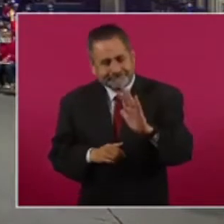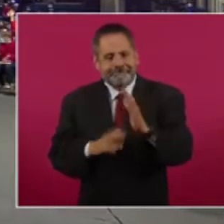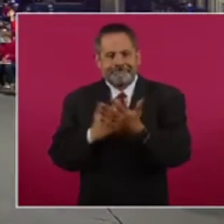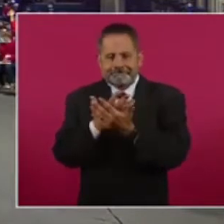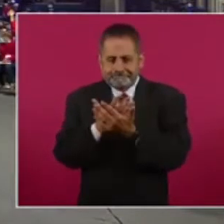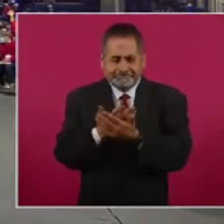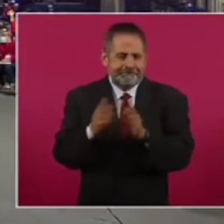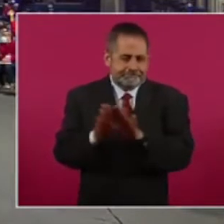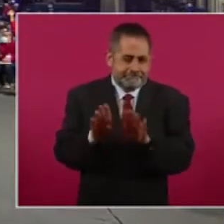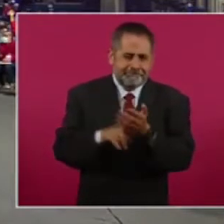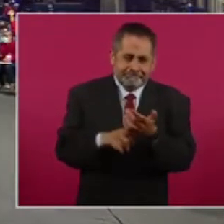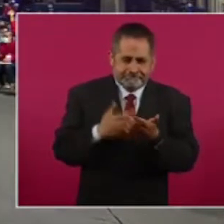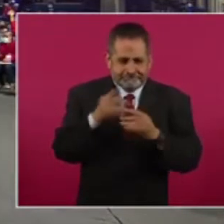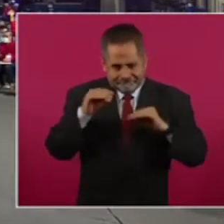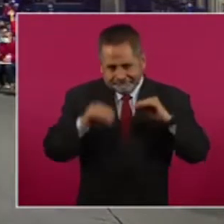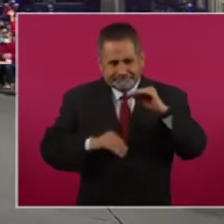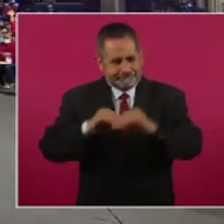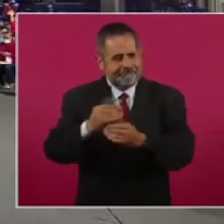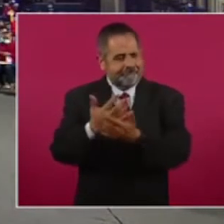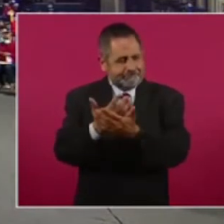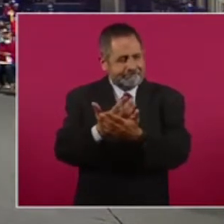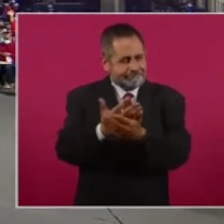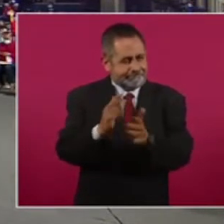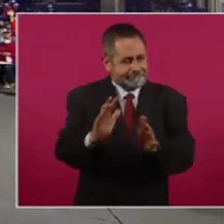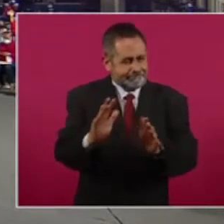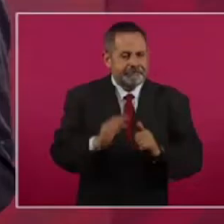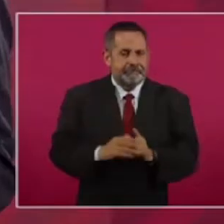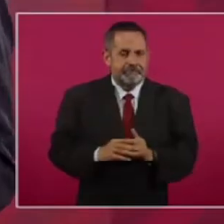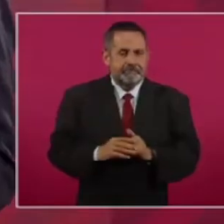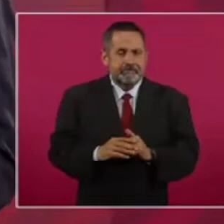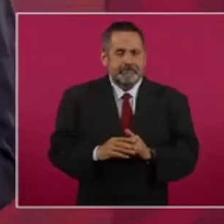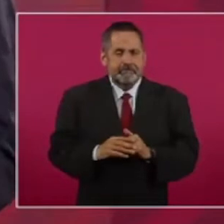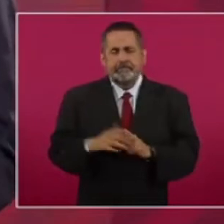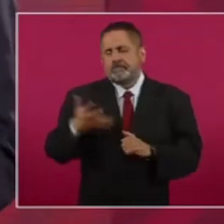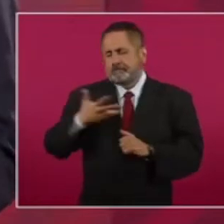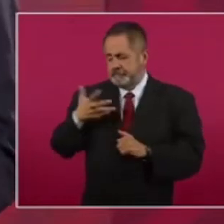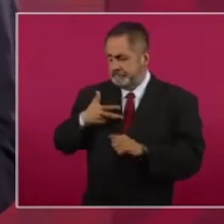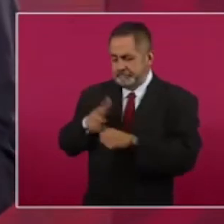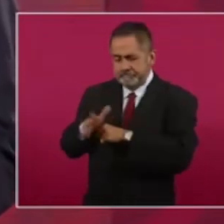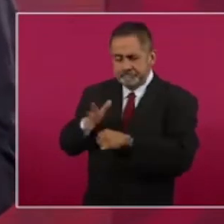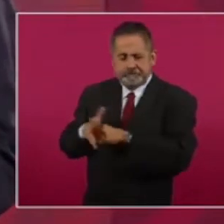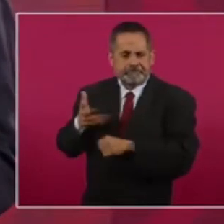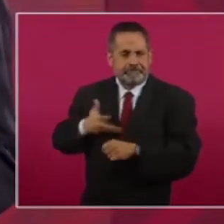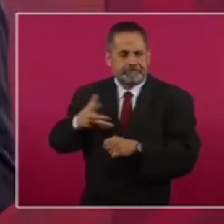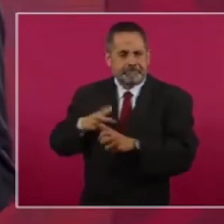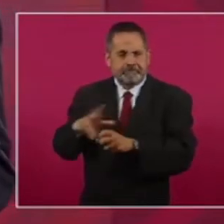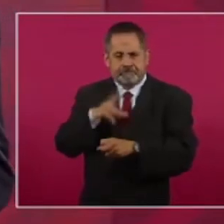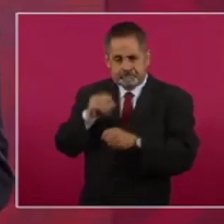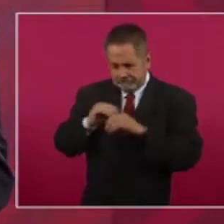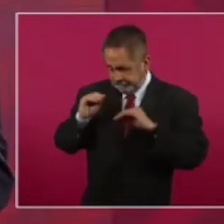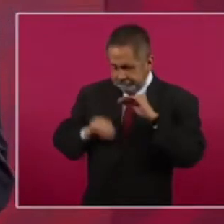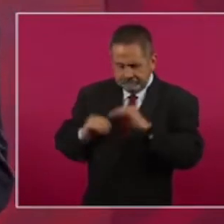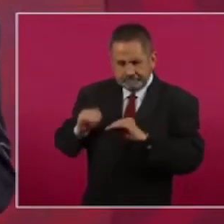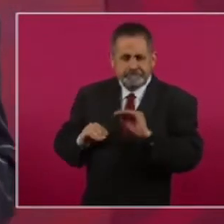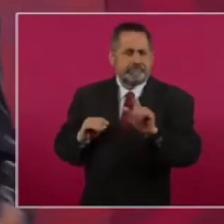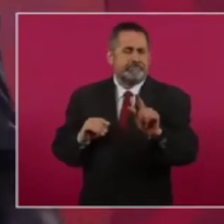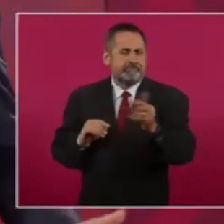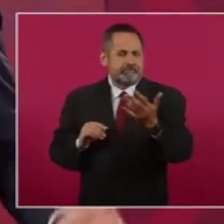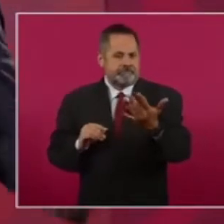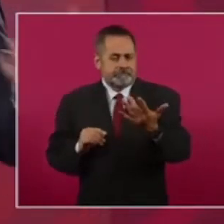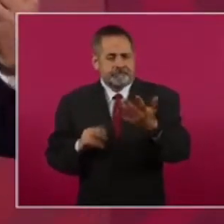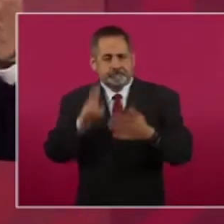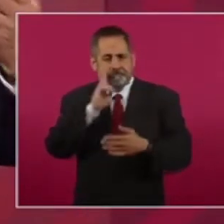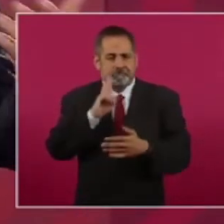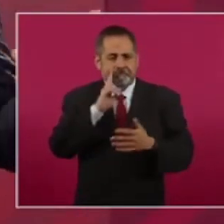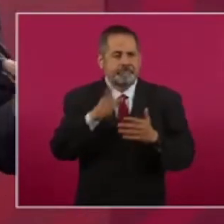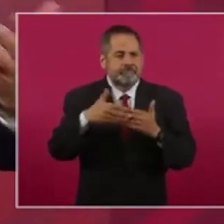ya tenemos todo. es cuestión de